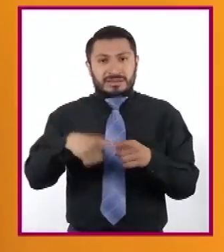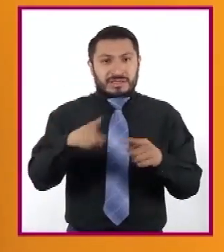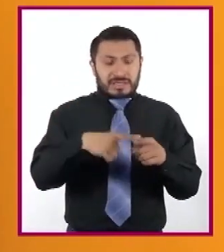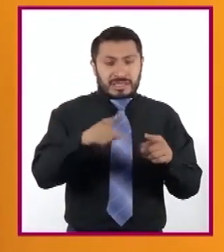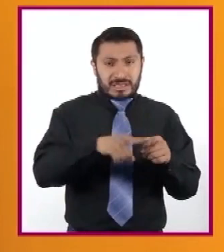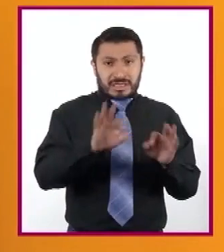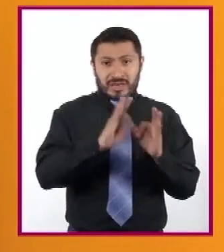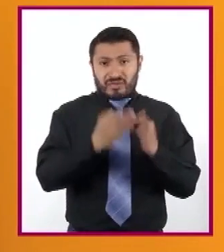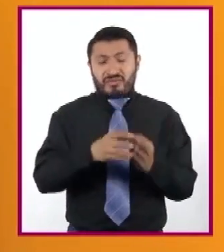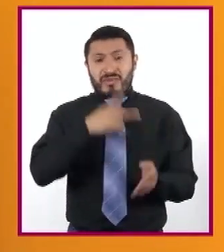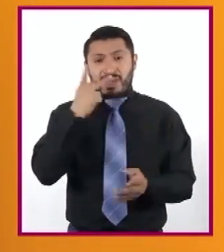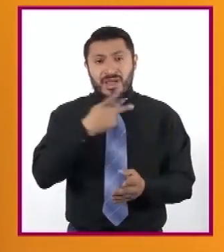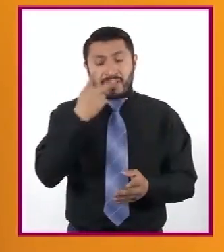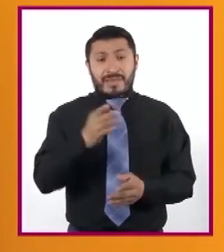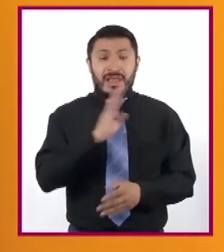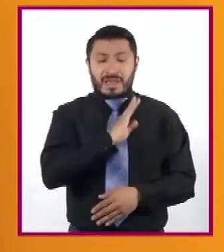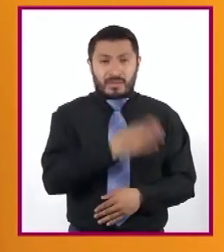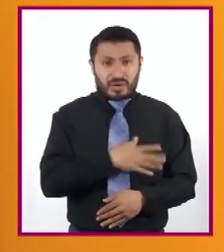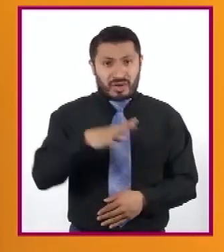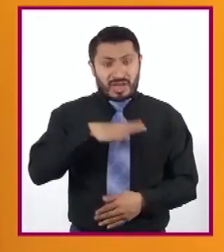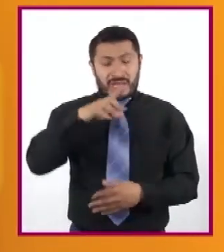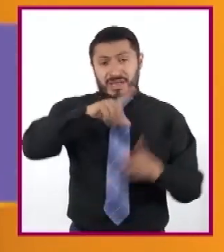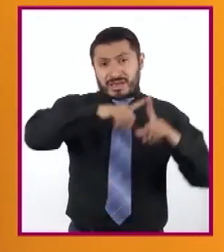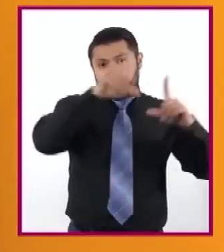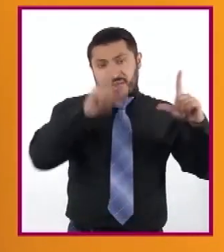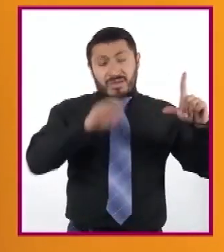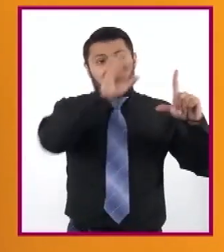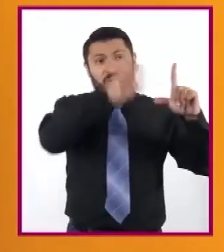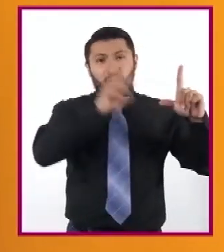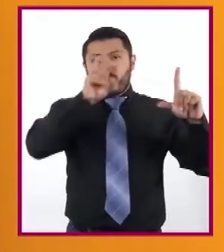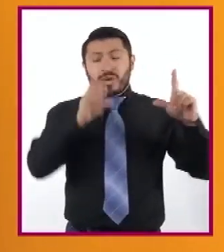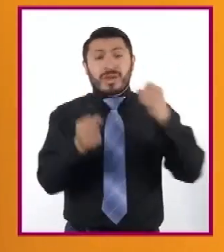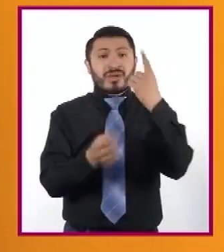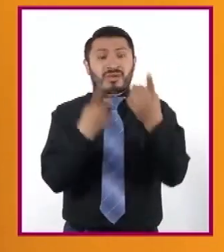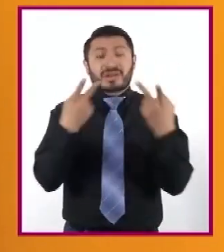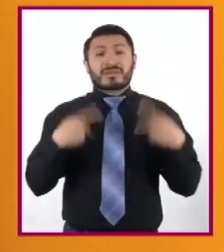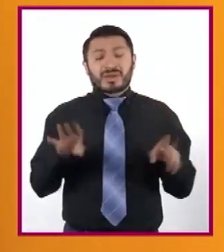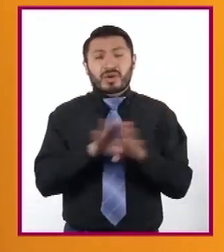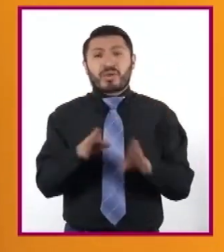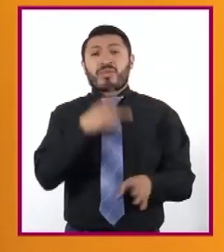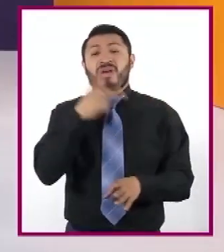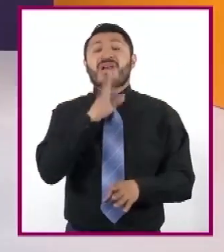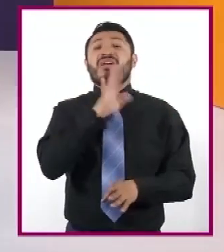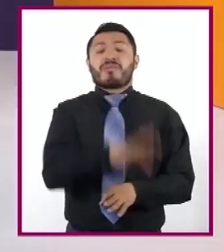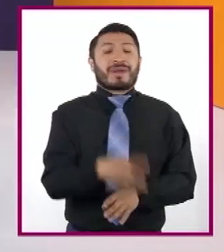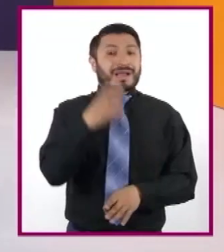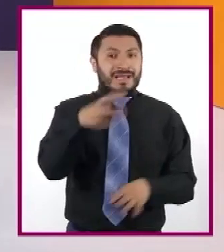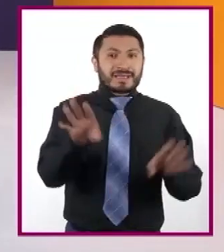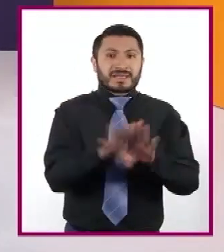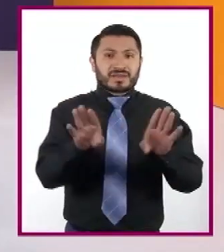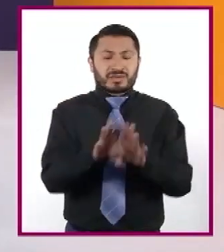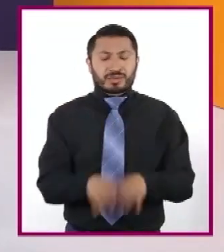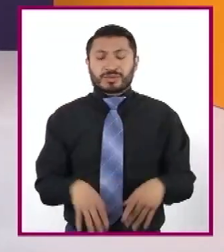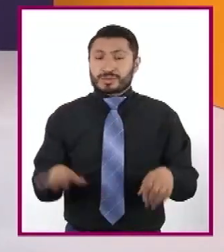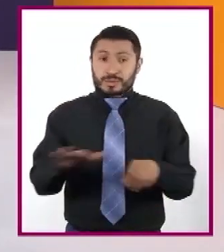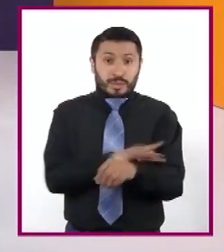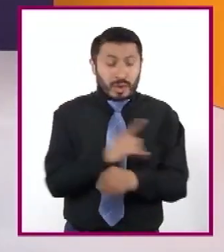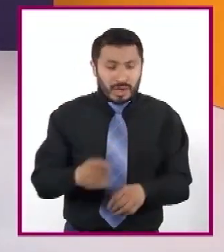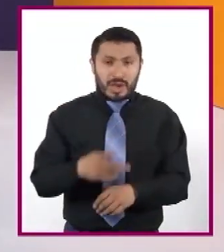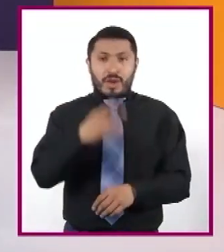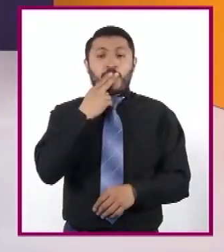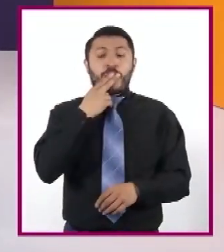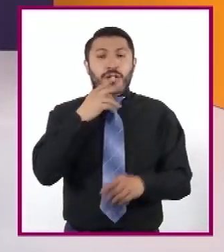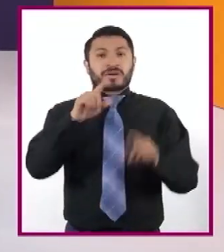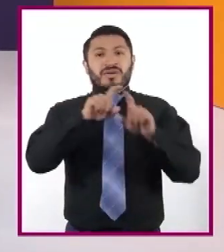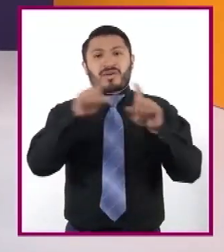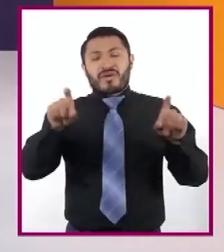el estereotipo de que en ciertas regiones del país las personas hablan mal. Esto puede ser a causa del uso excesivo de